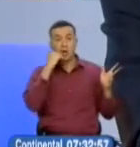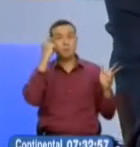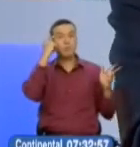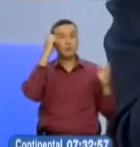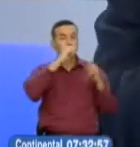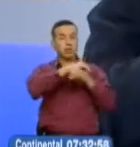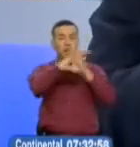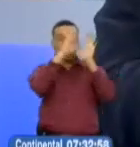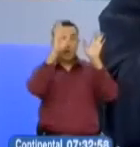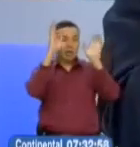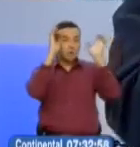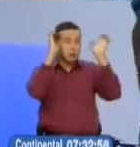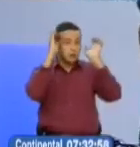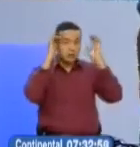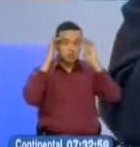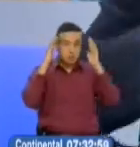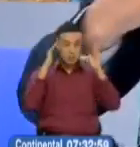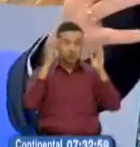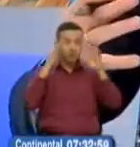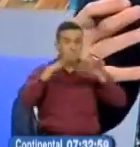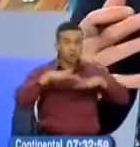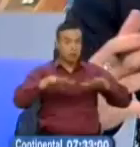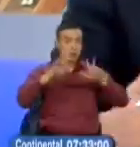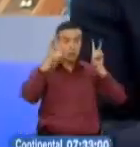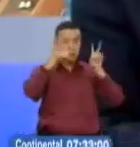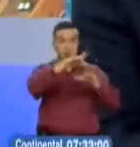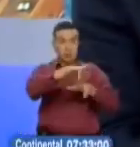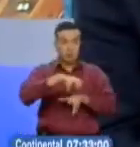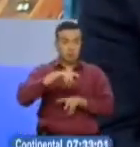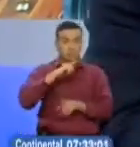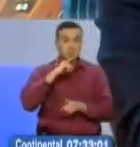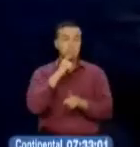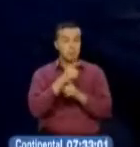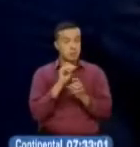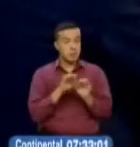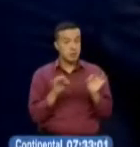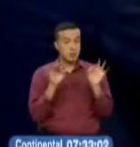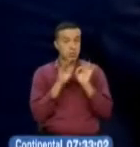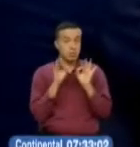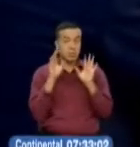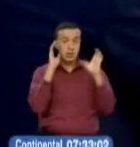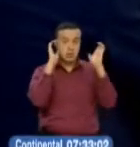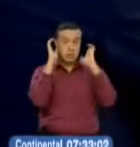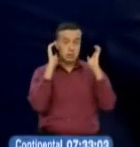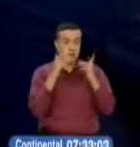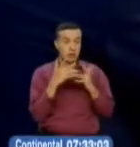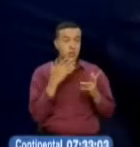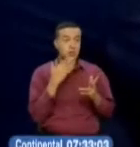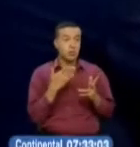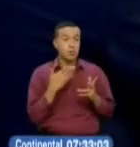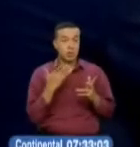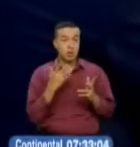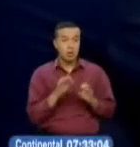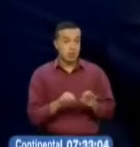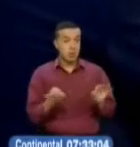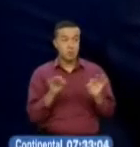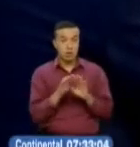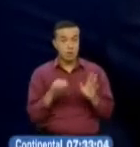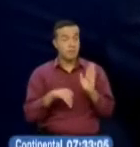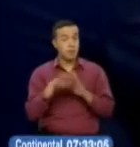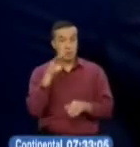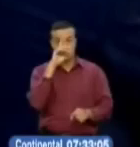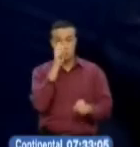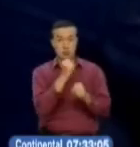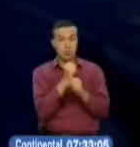clarificación alguna Claridad en términos de la política agropecuaria que para mí es fundamental porque el sector agropecuario es uno de los grandes generadores de